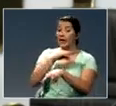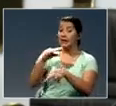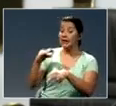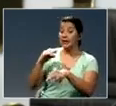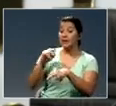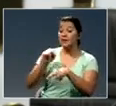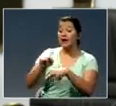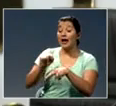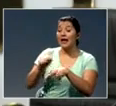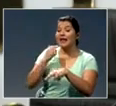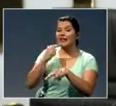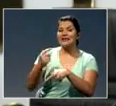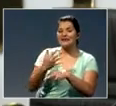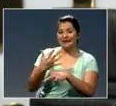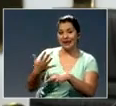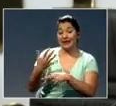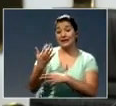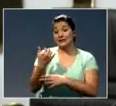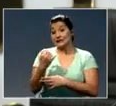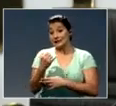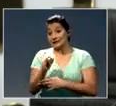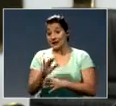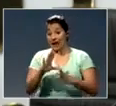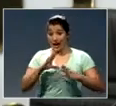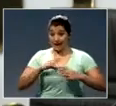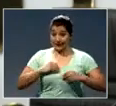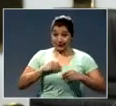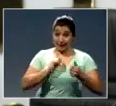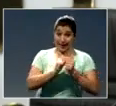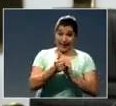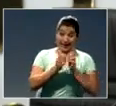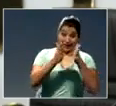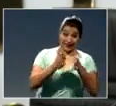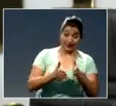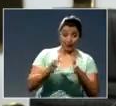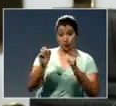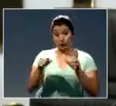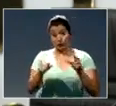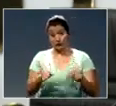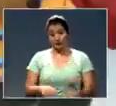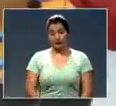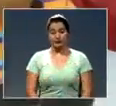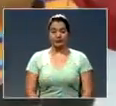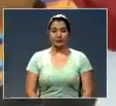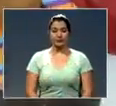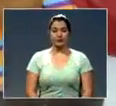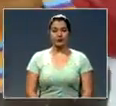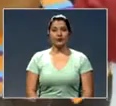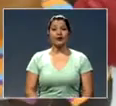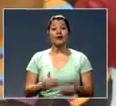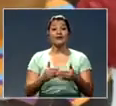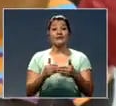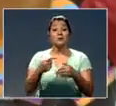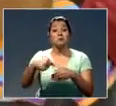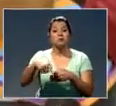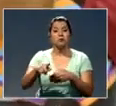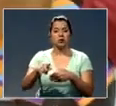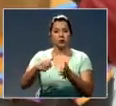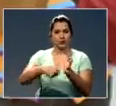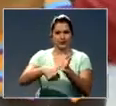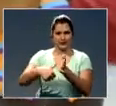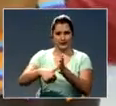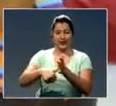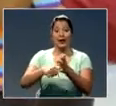resuelve e indica si la candidatura fue aprobada o fue denegada. En las próximas elecciones competirán